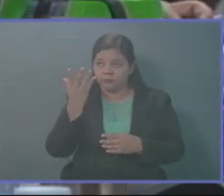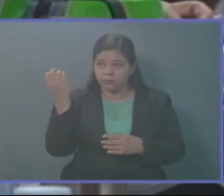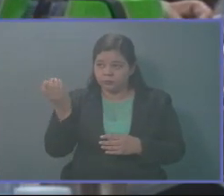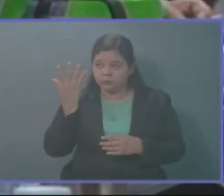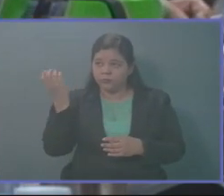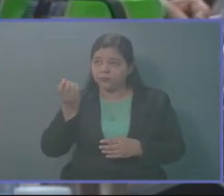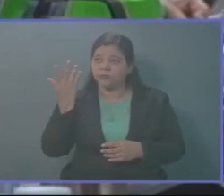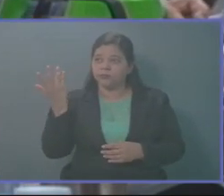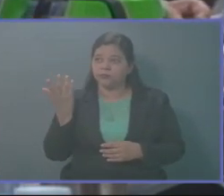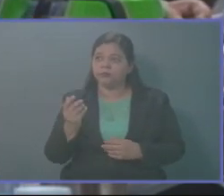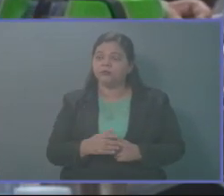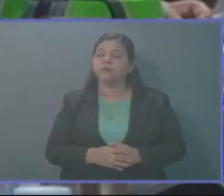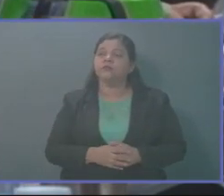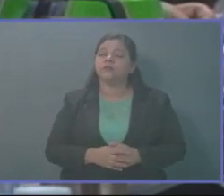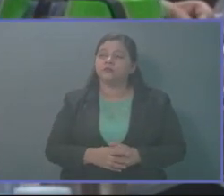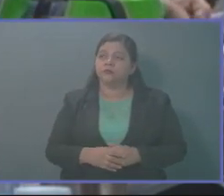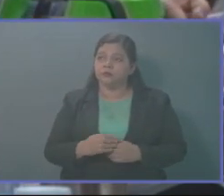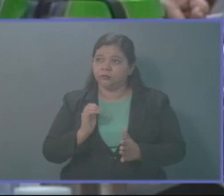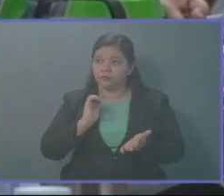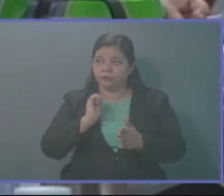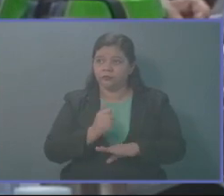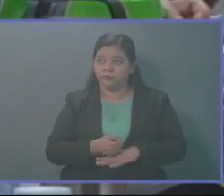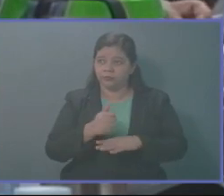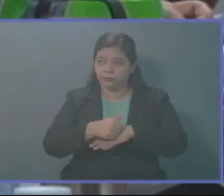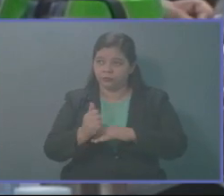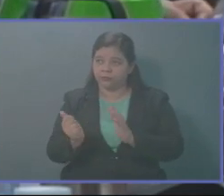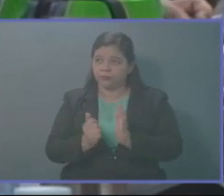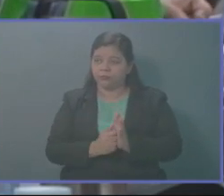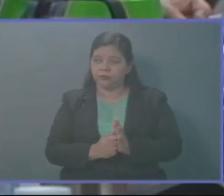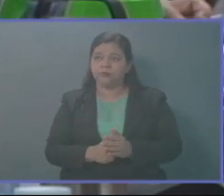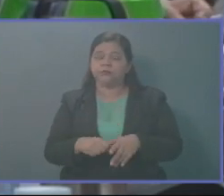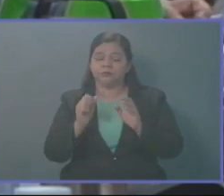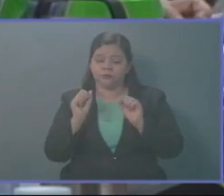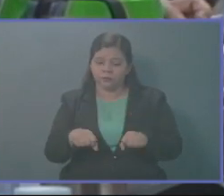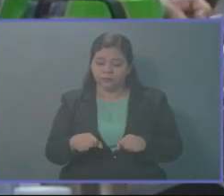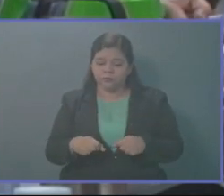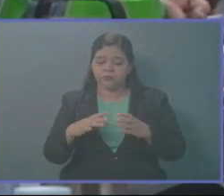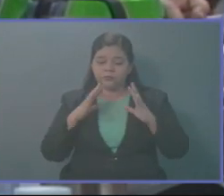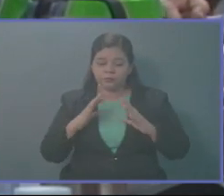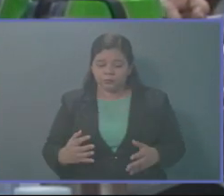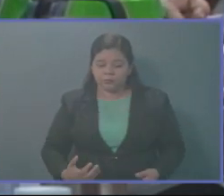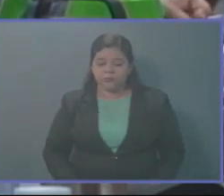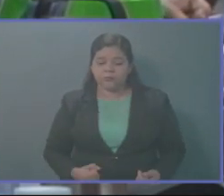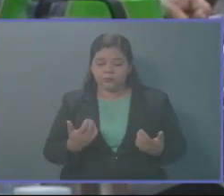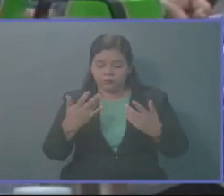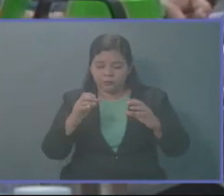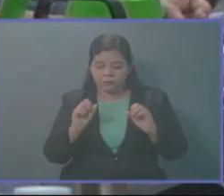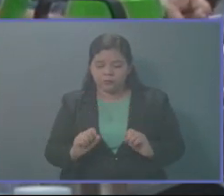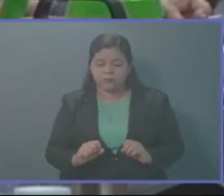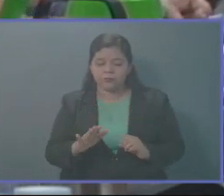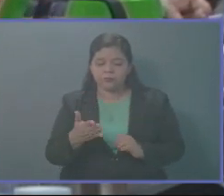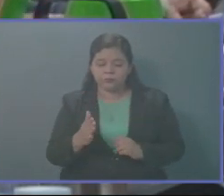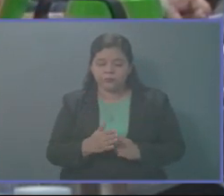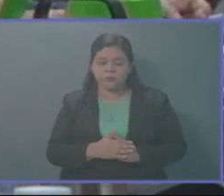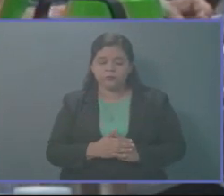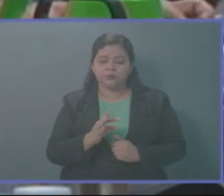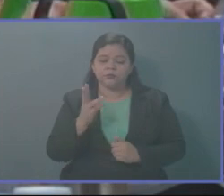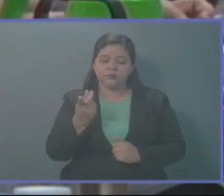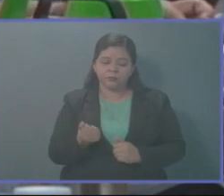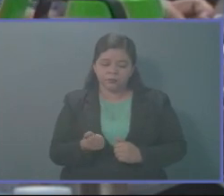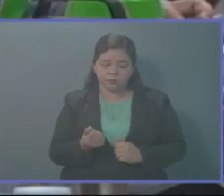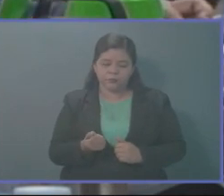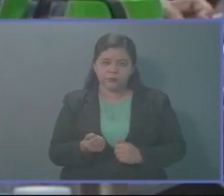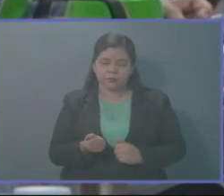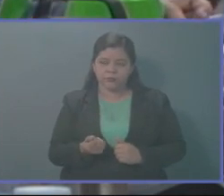que decreta la Asamblea Legislativa, le permite al gobierno pues hacer uso de una cantidad